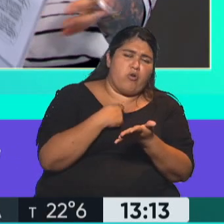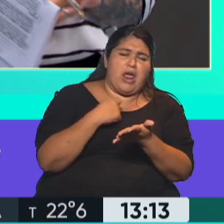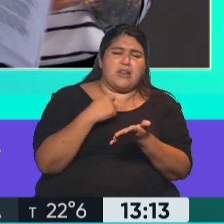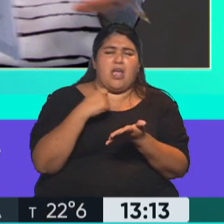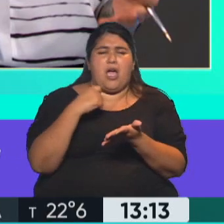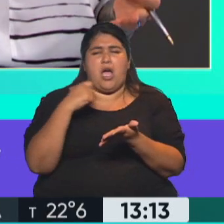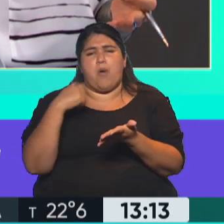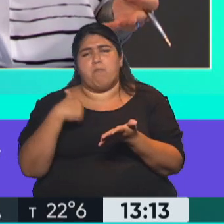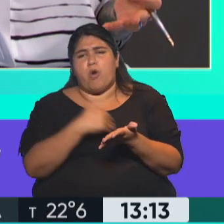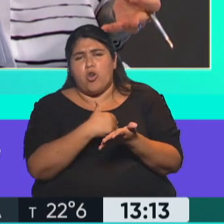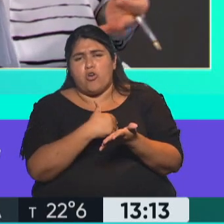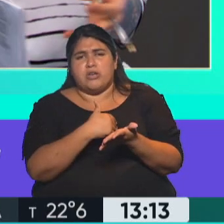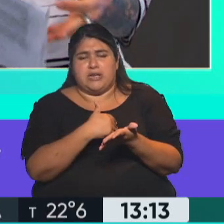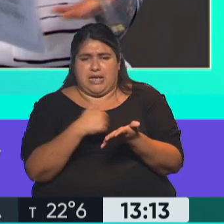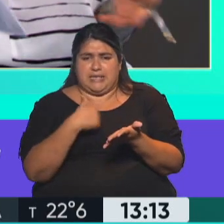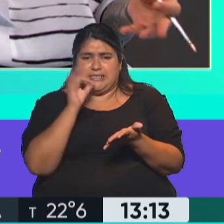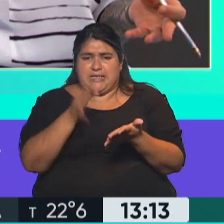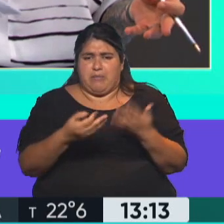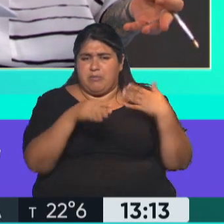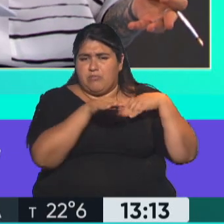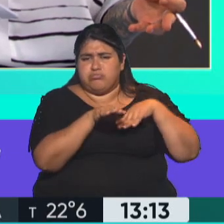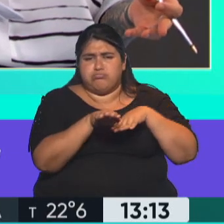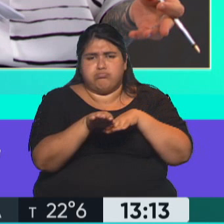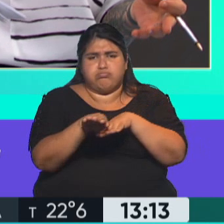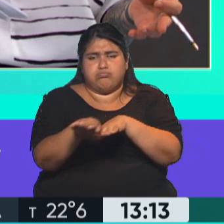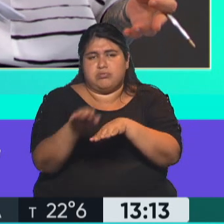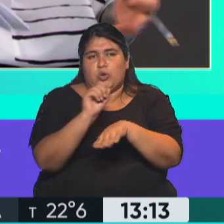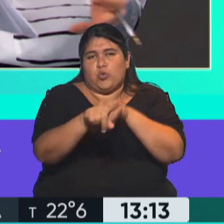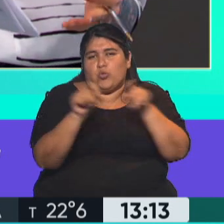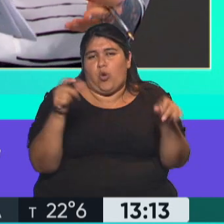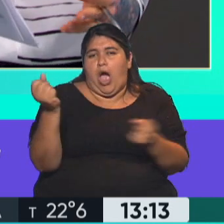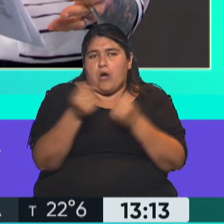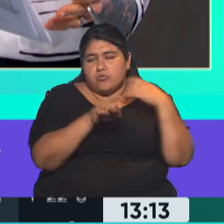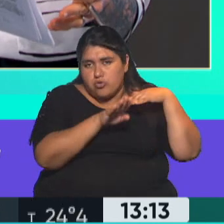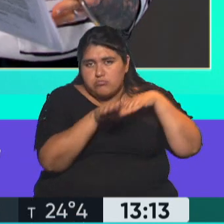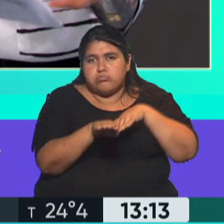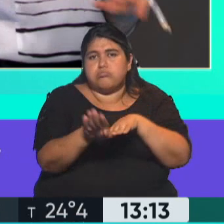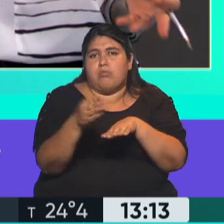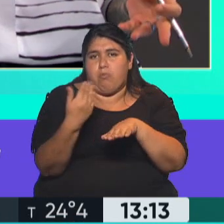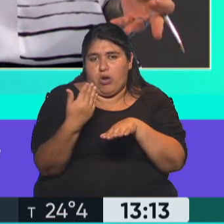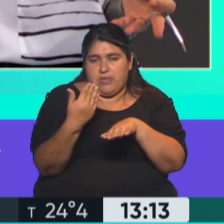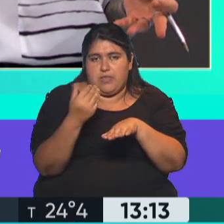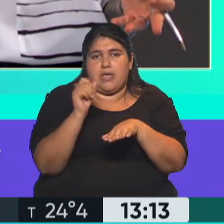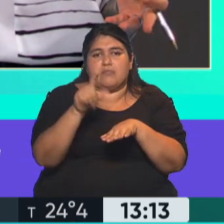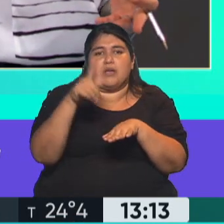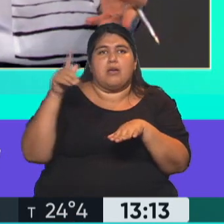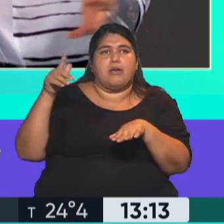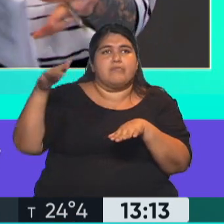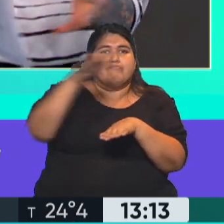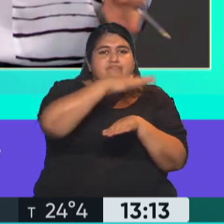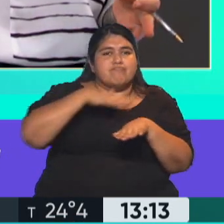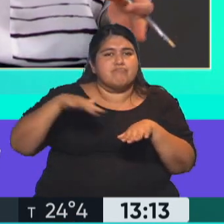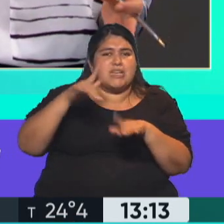que obviamente hay embotellamientos de tránsito, aquellos que pueden hacerlo en sus propios vehículos, pero también, bueno, el espacio aéreo obviamente está